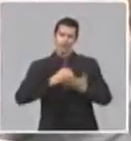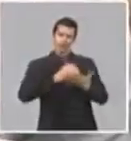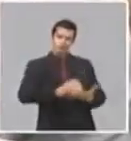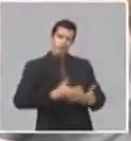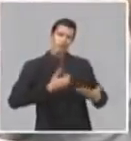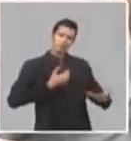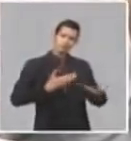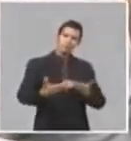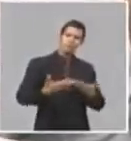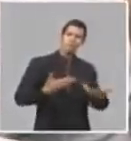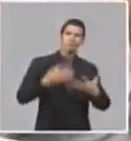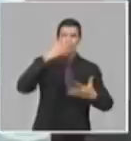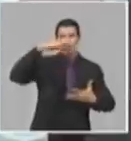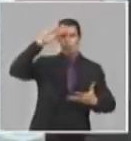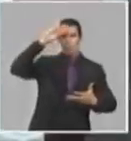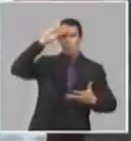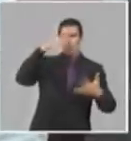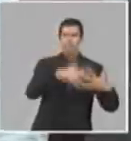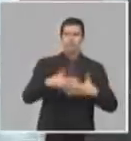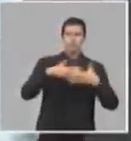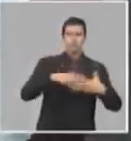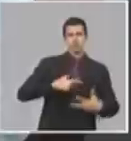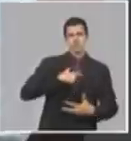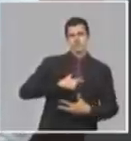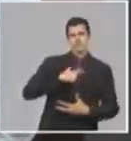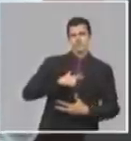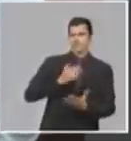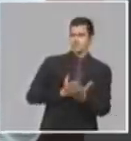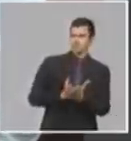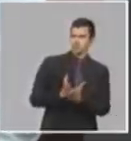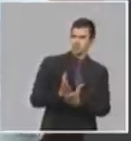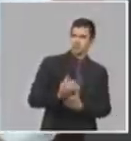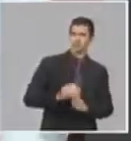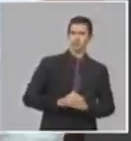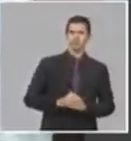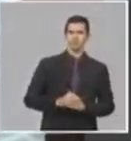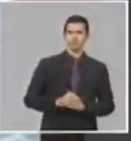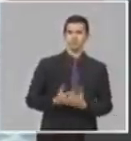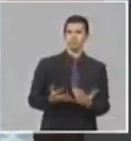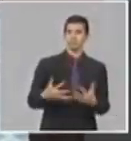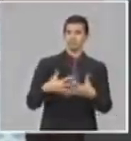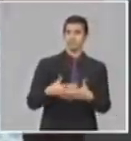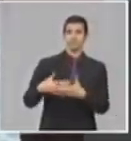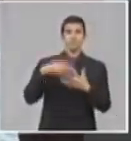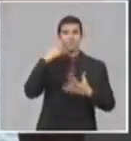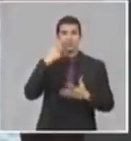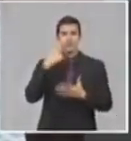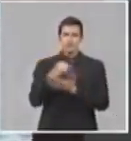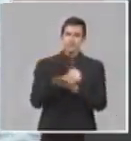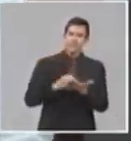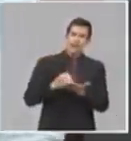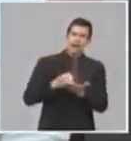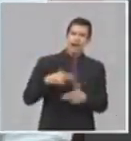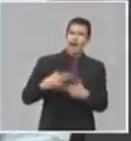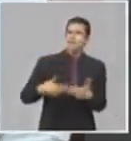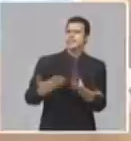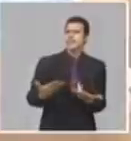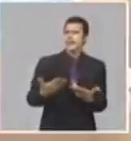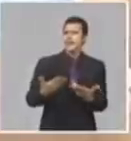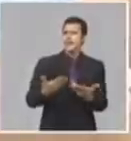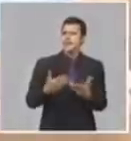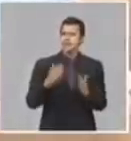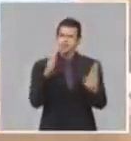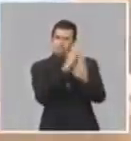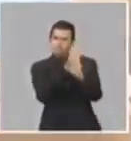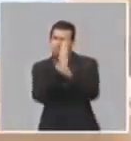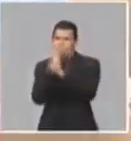Cuba, en el incremento de la persecución financiera y el congelamiento de cuentas bancarias y bienes cubanos en